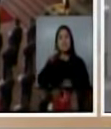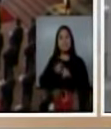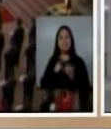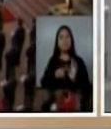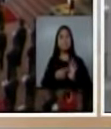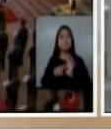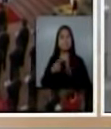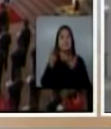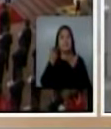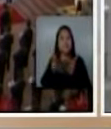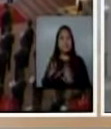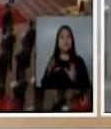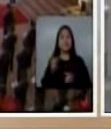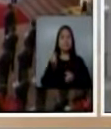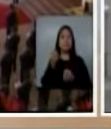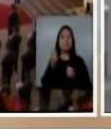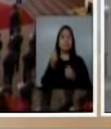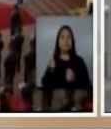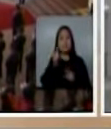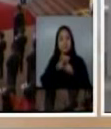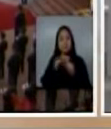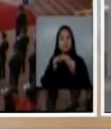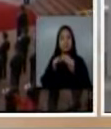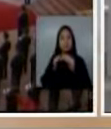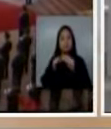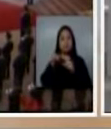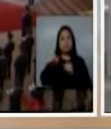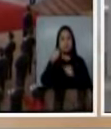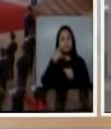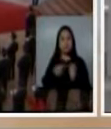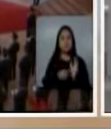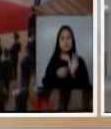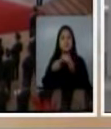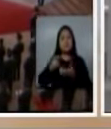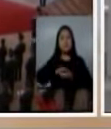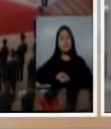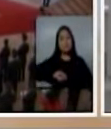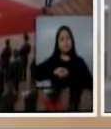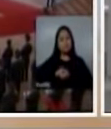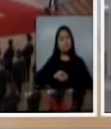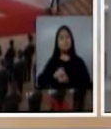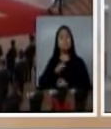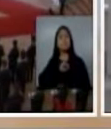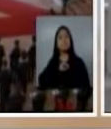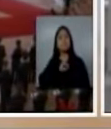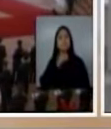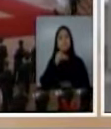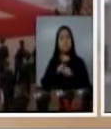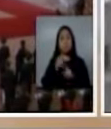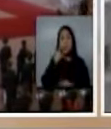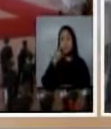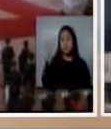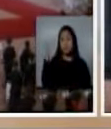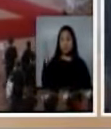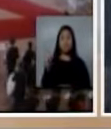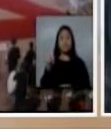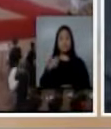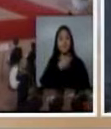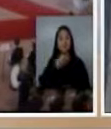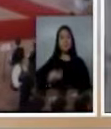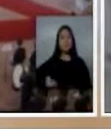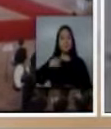ambos mandatarios. Por supuesto, lo vamos a tener acá a través de la señal de TN23. Voy a moverme un momento para que mi compañero les pueda mostrar a ustedes el panorama sobre